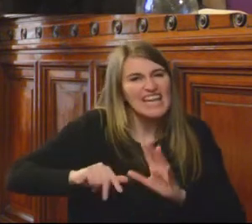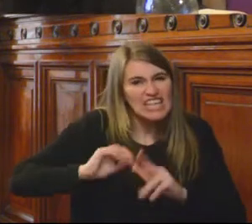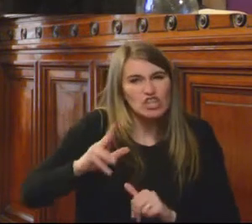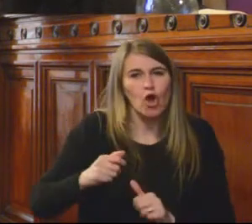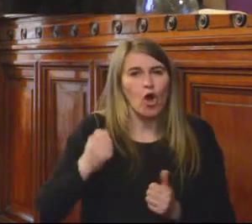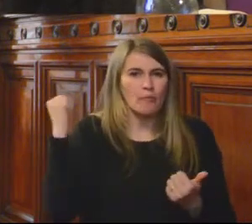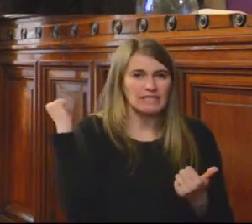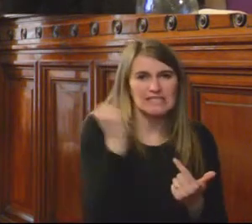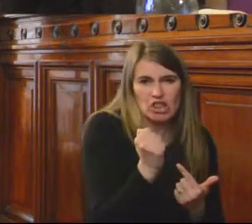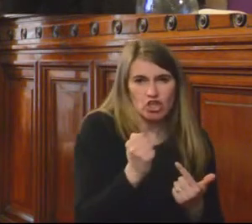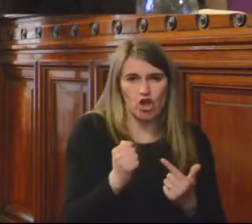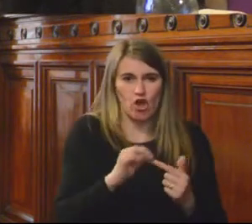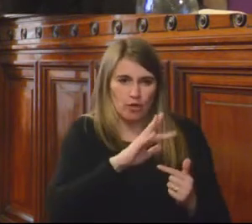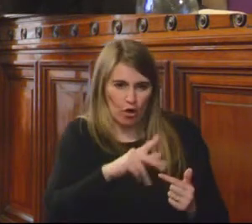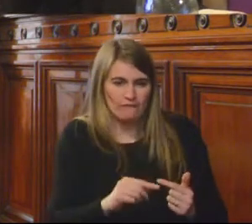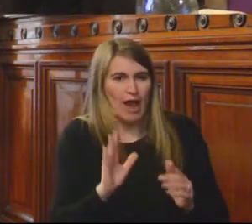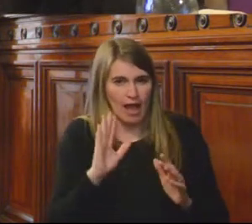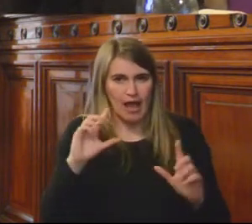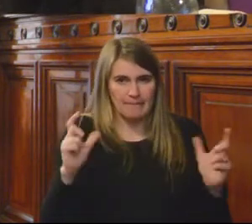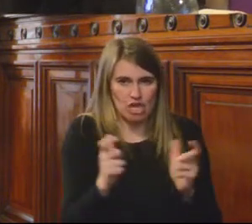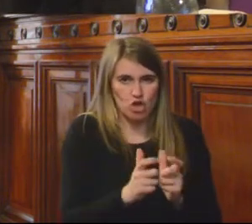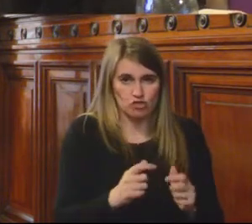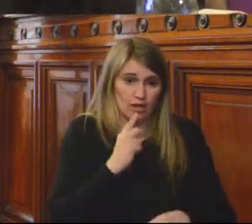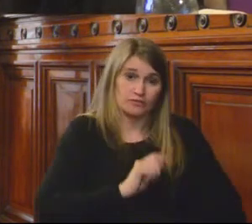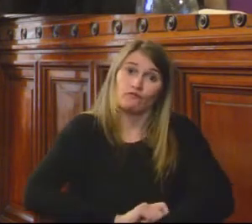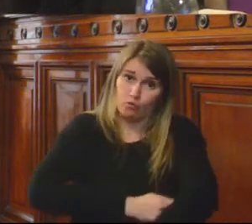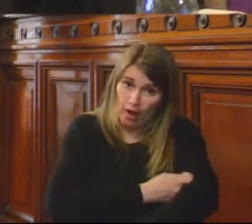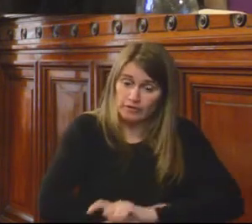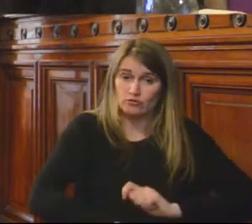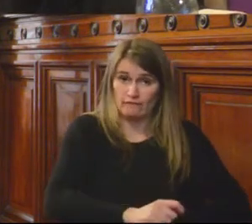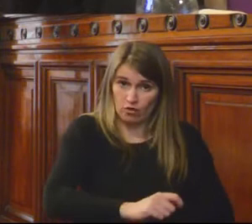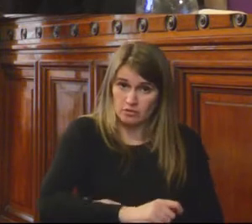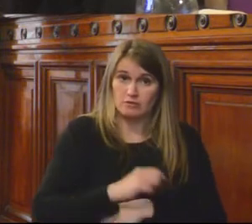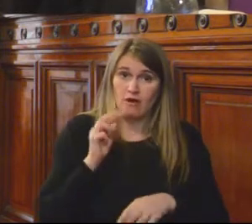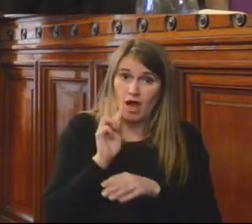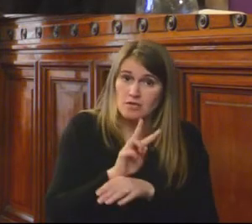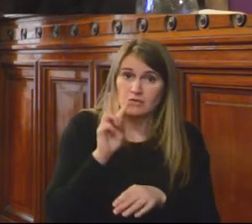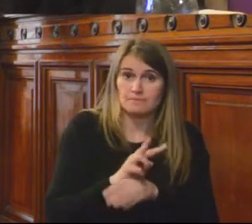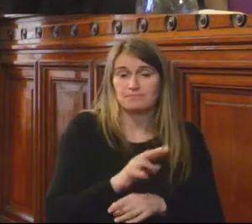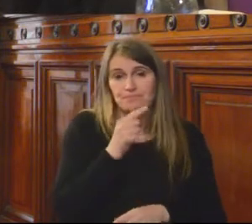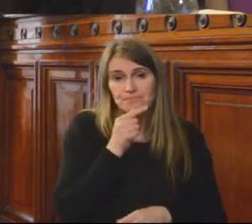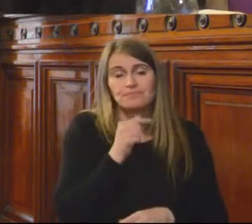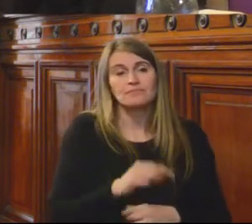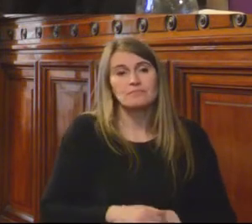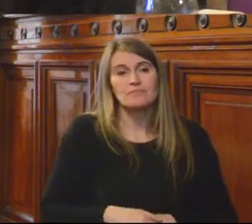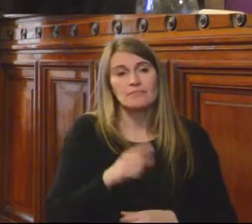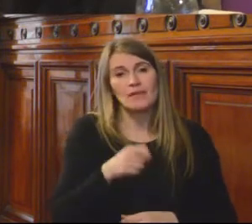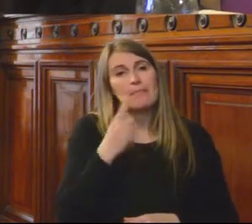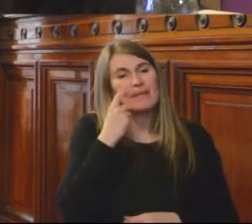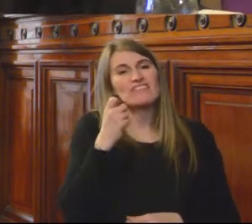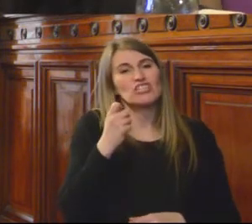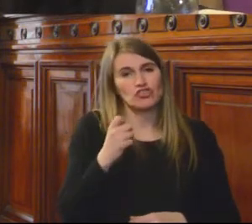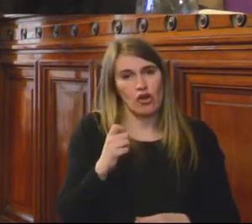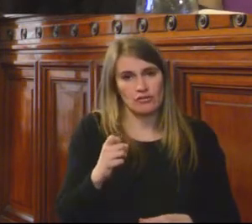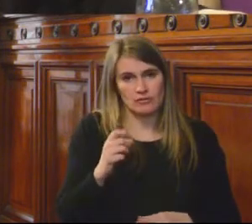es prueba del esfuerzo realizado por el Estado venezolano a pesar del constante asedio. Señor Presidente, en el marco de la prevención integral se